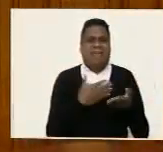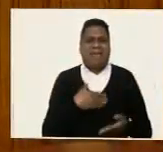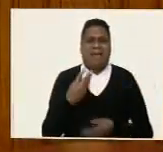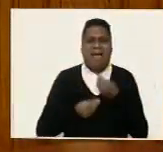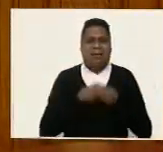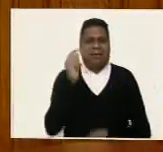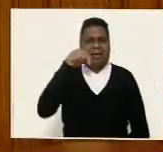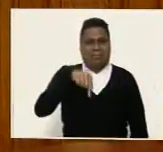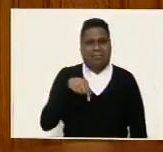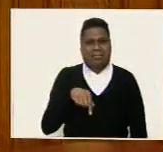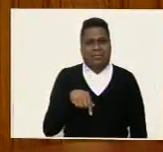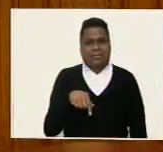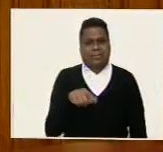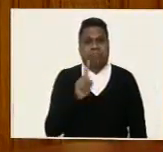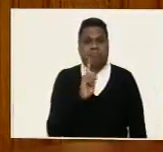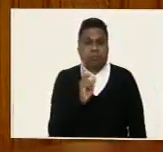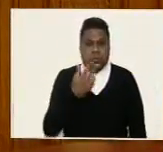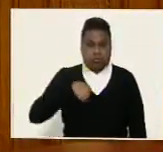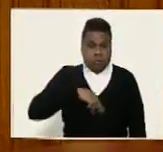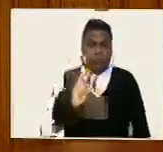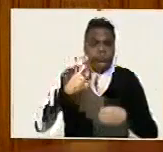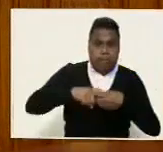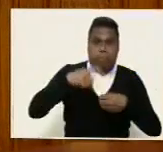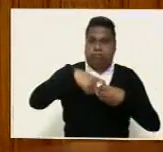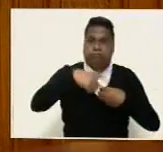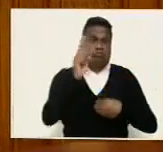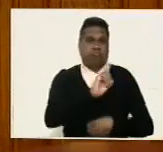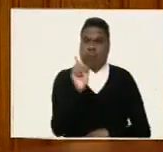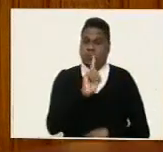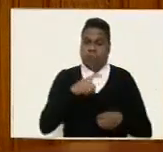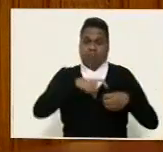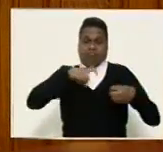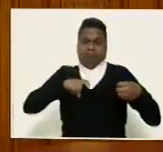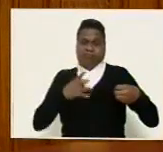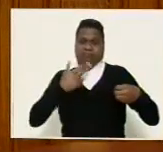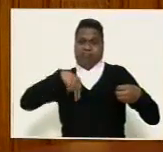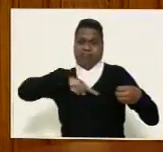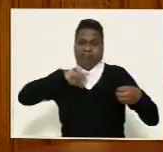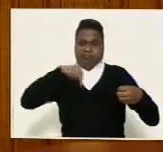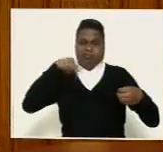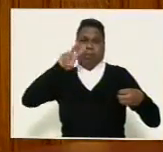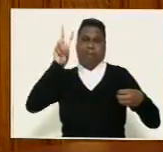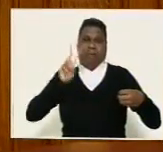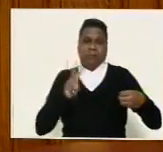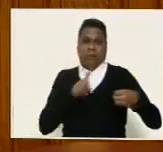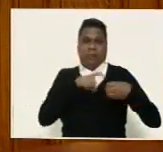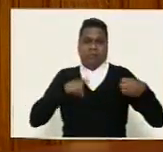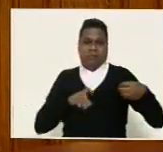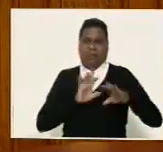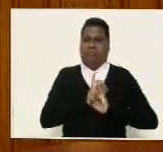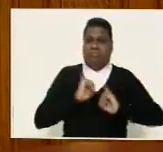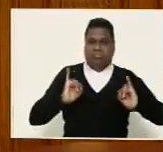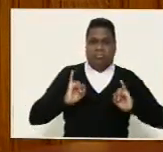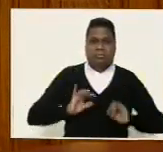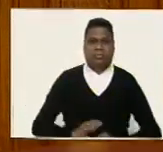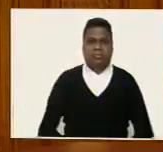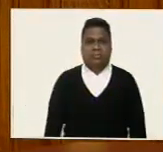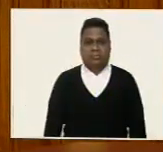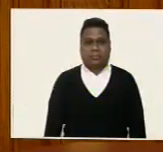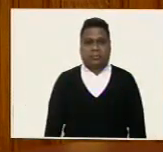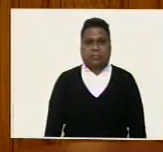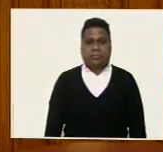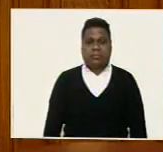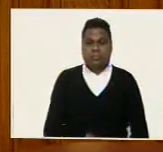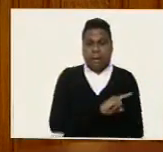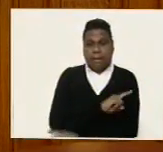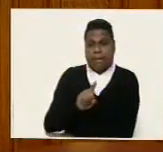formamos parte, no es otra cosa que el de ahorcar y asfixiar al pueblo digno venezolano. Las